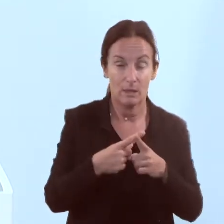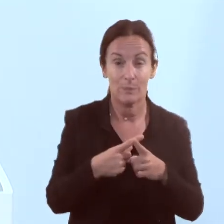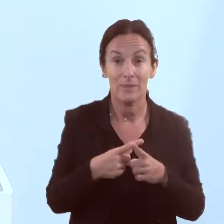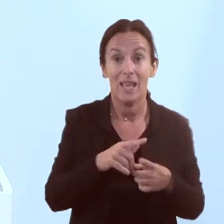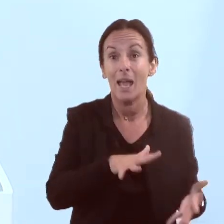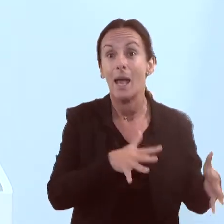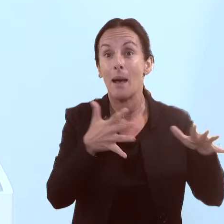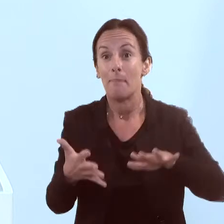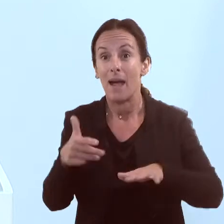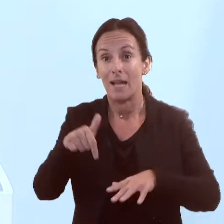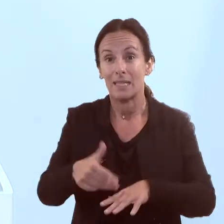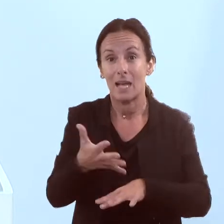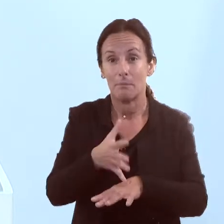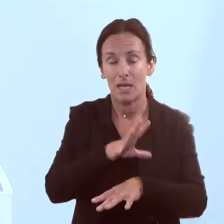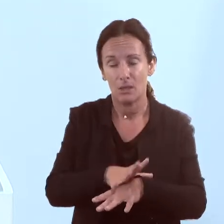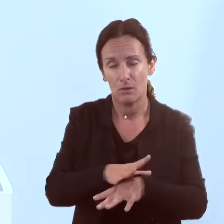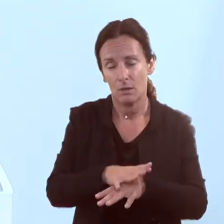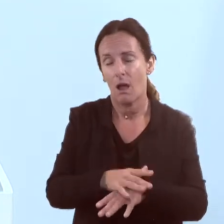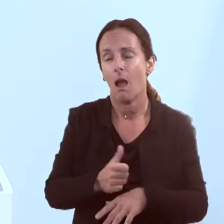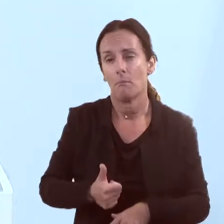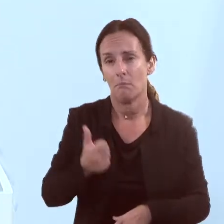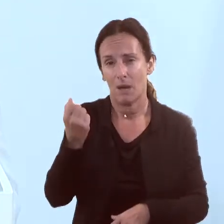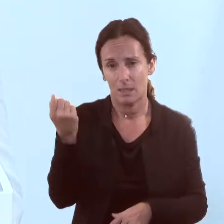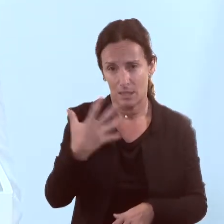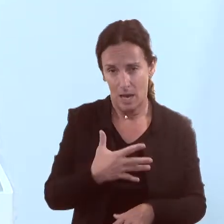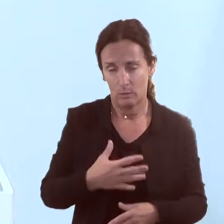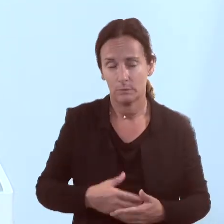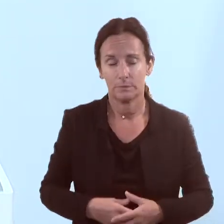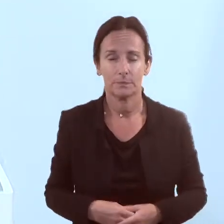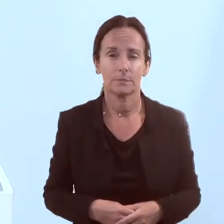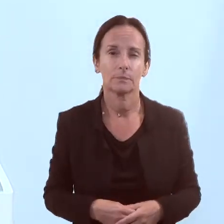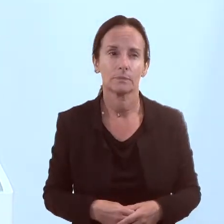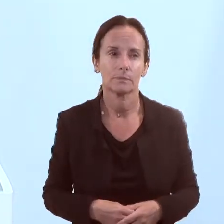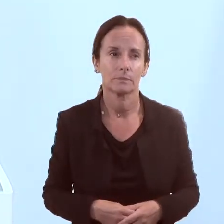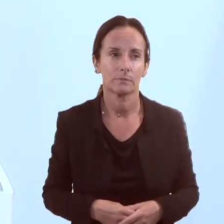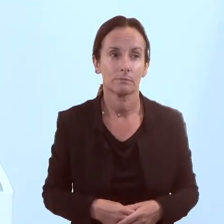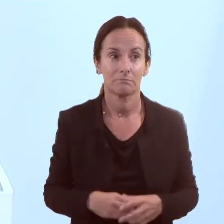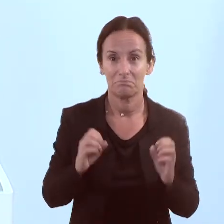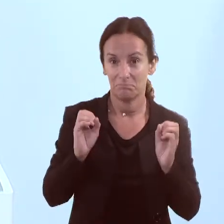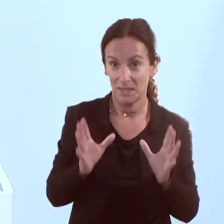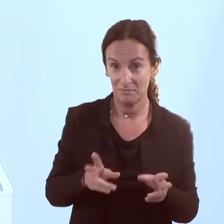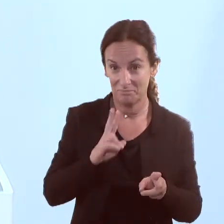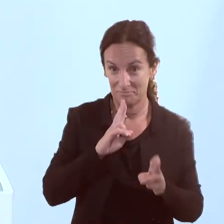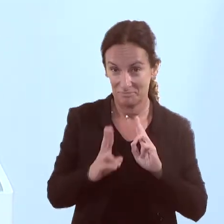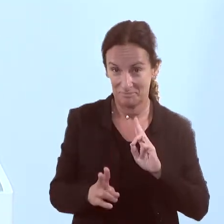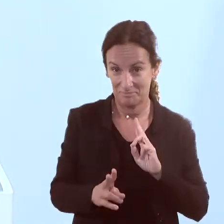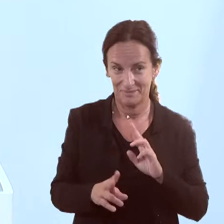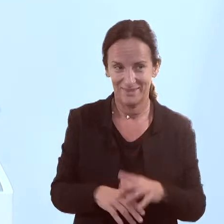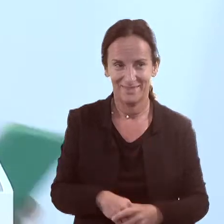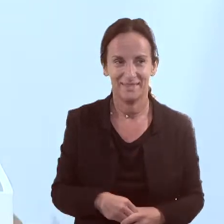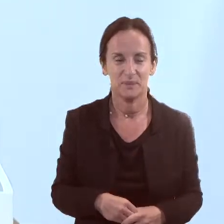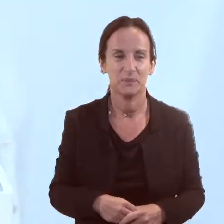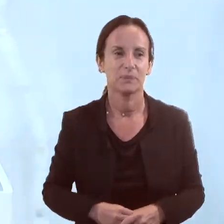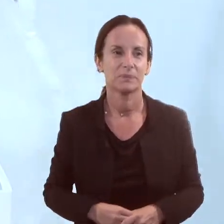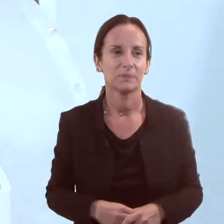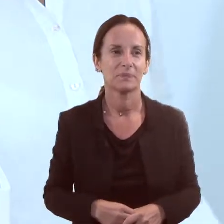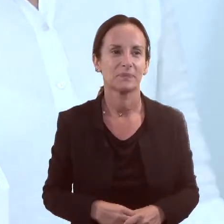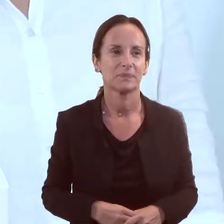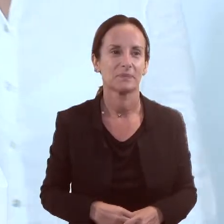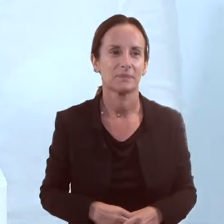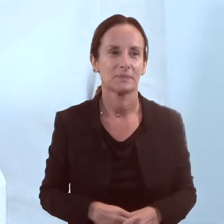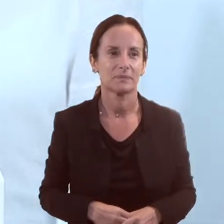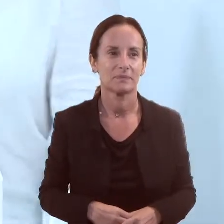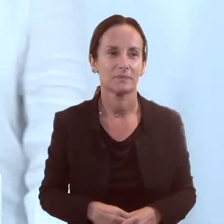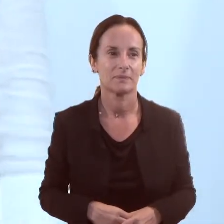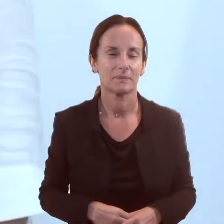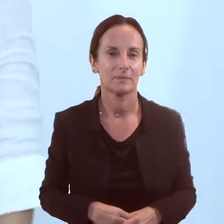más. Y 1.400, claro. ¿Te vale? Venga.